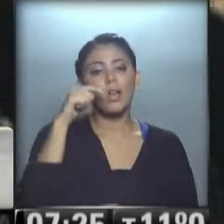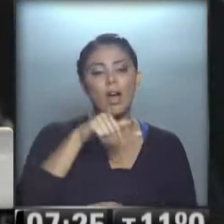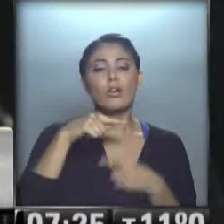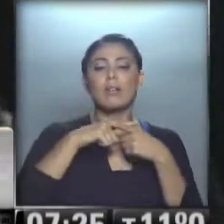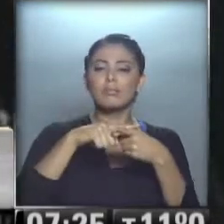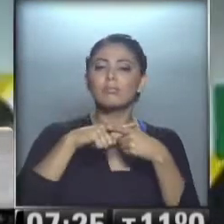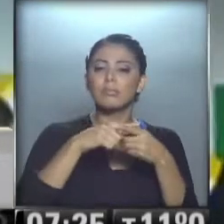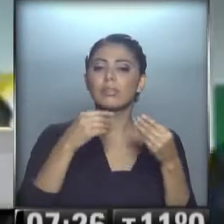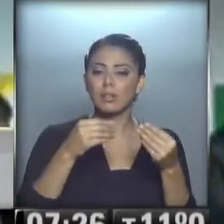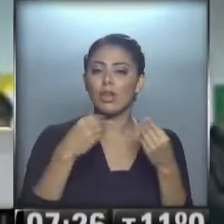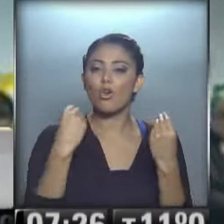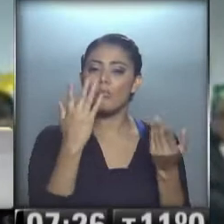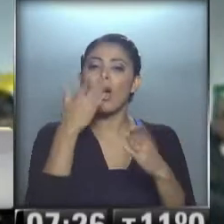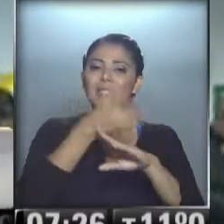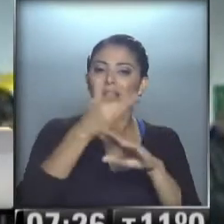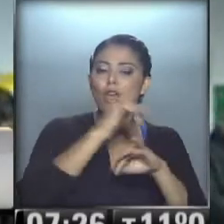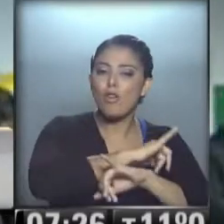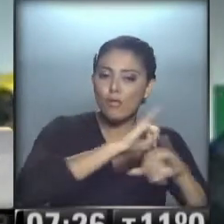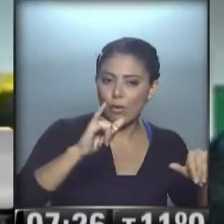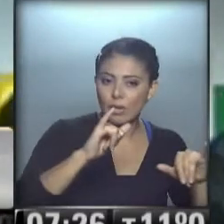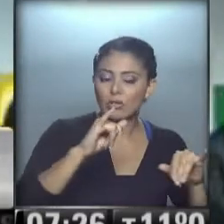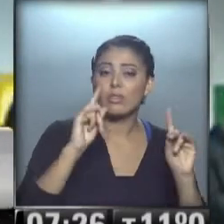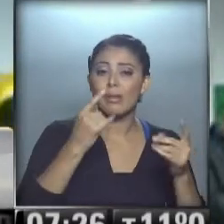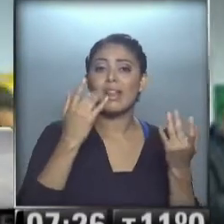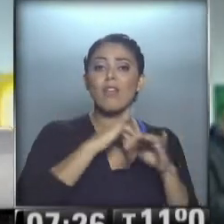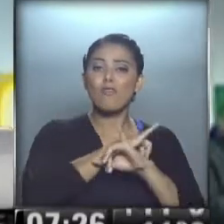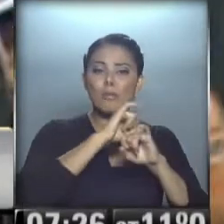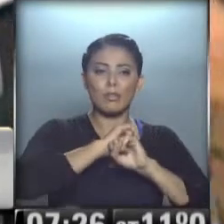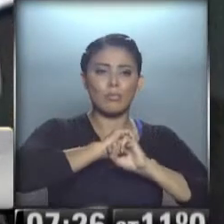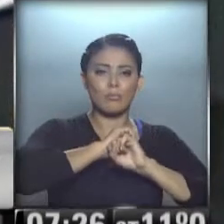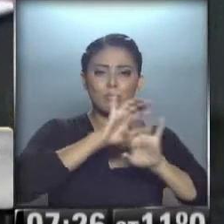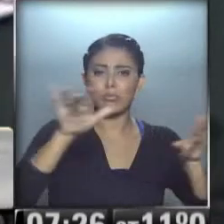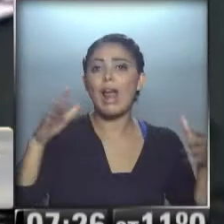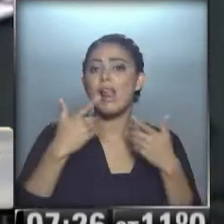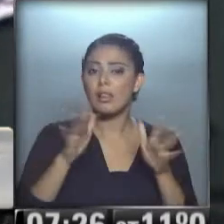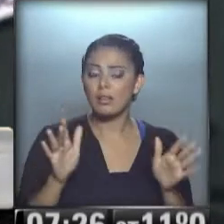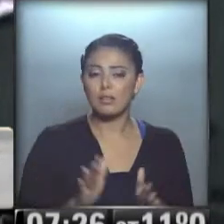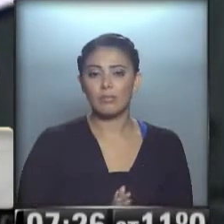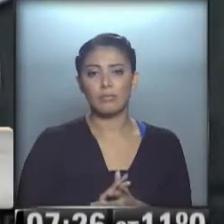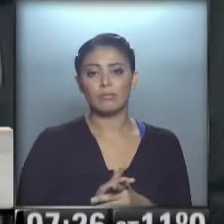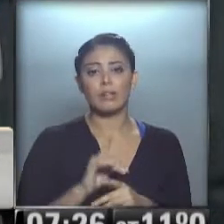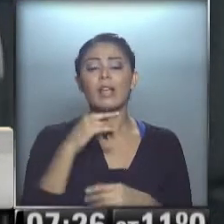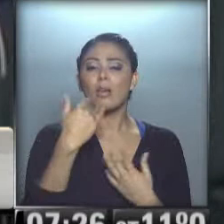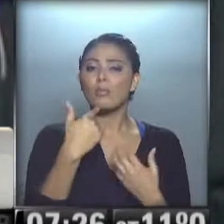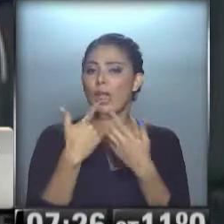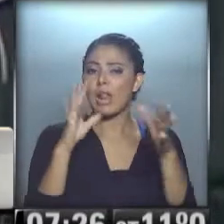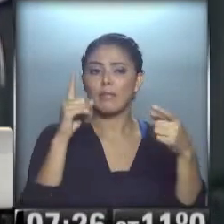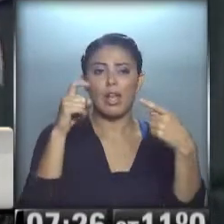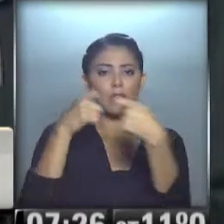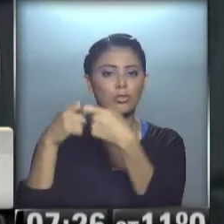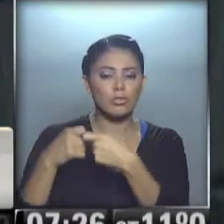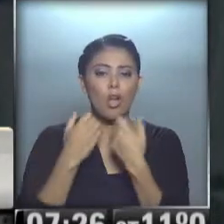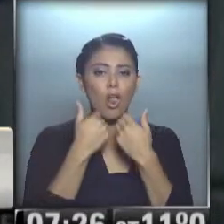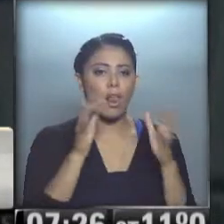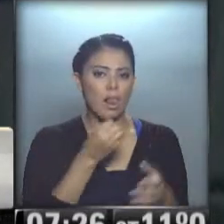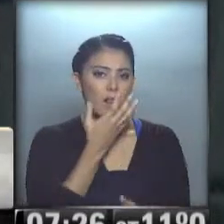discutiendo es el acceso a la información y el libre flujo de la información, la necesidad de garantizar la libertad de asociación, la libertad de expresión,